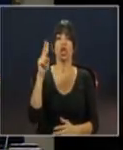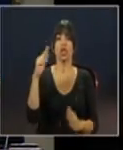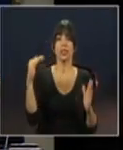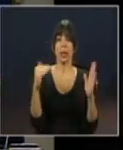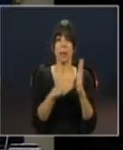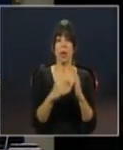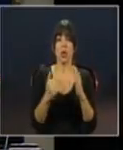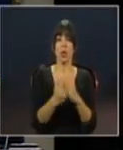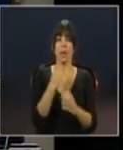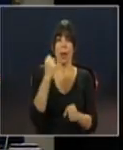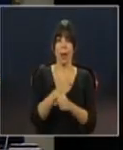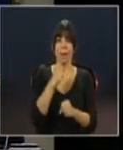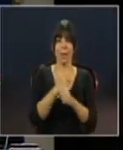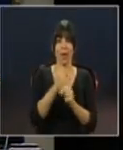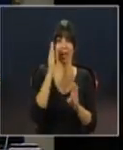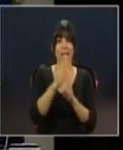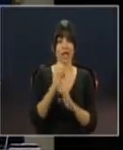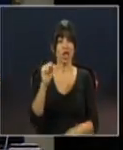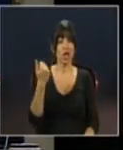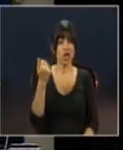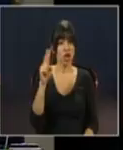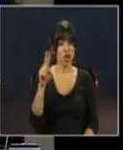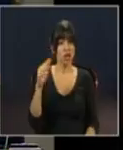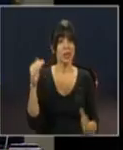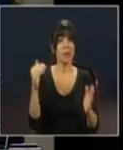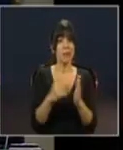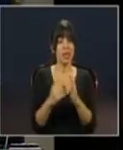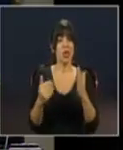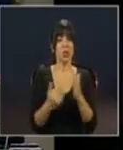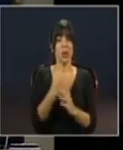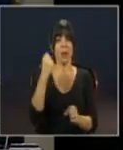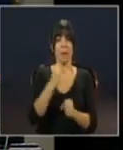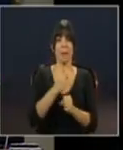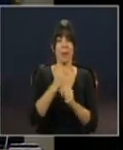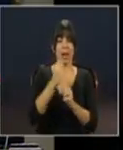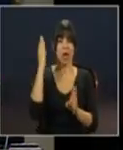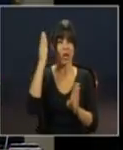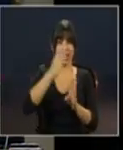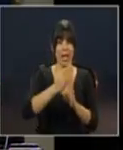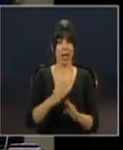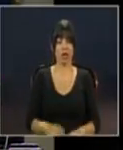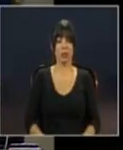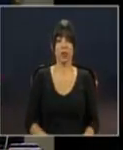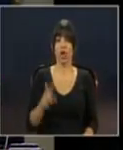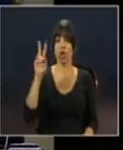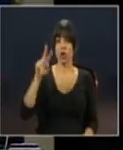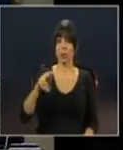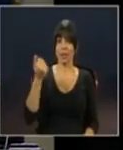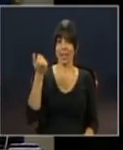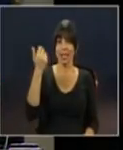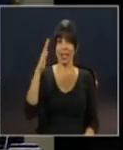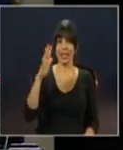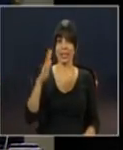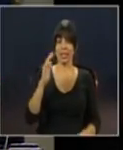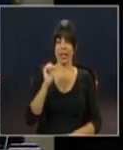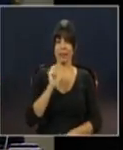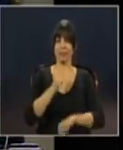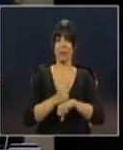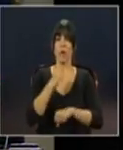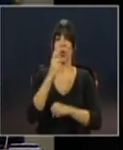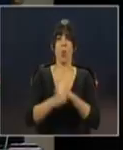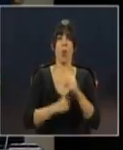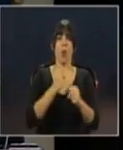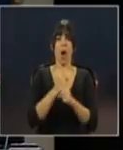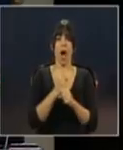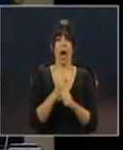empleos directos. 12.000 nuevos empleos directos. El 2015 se consolida como un año excepcional